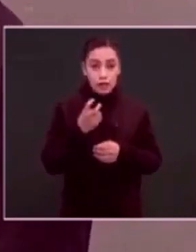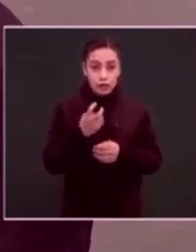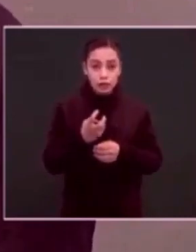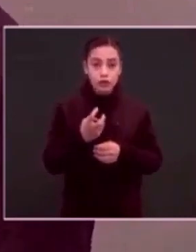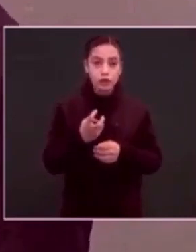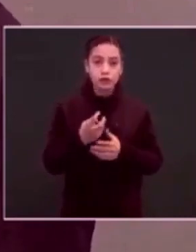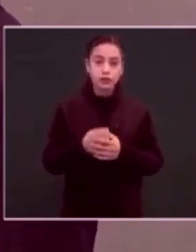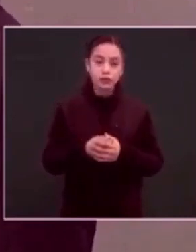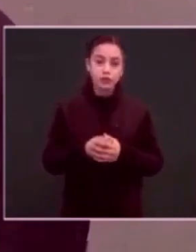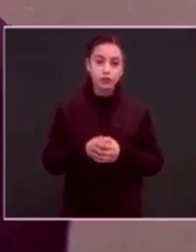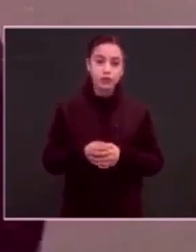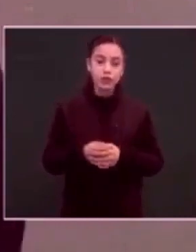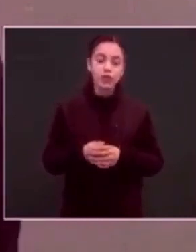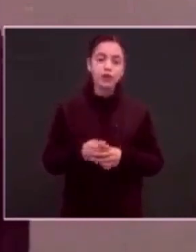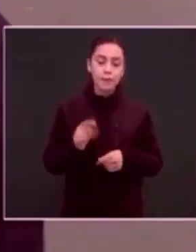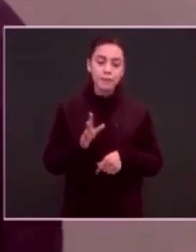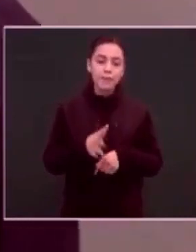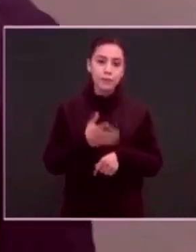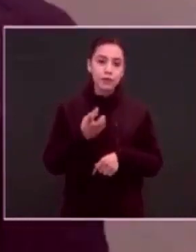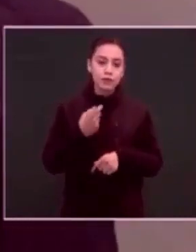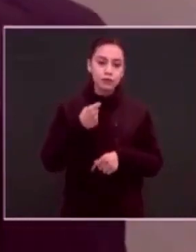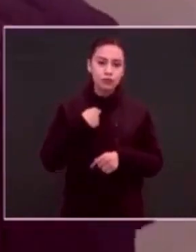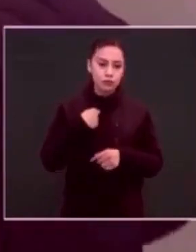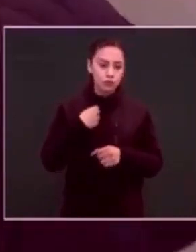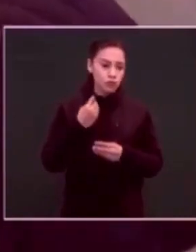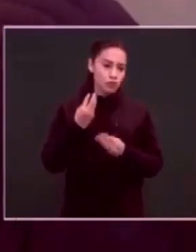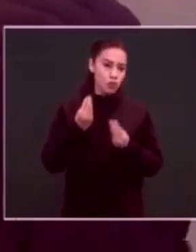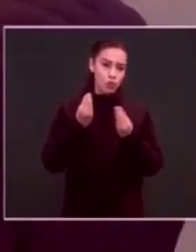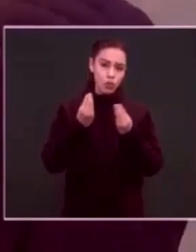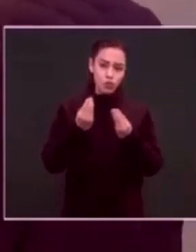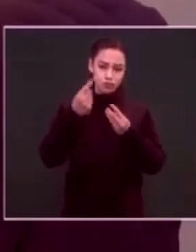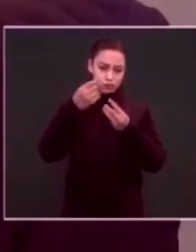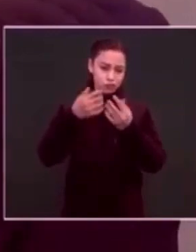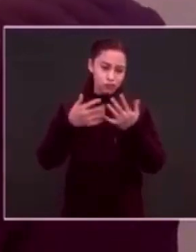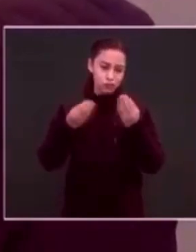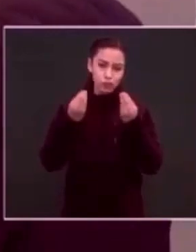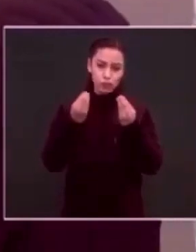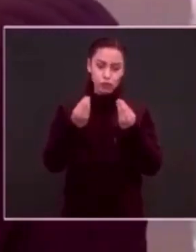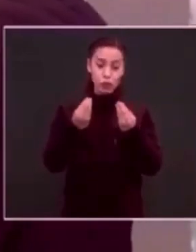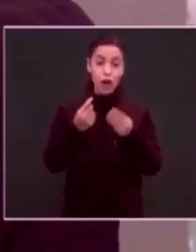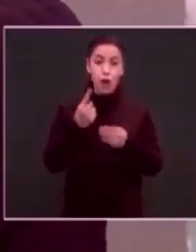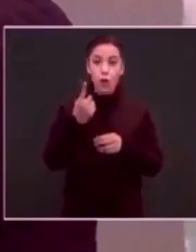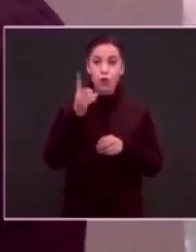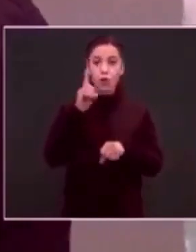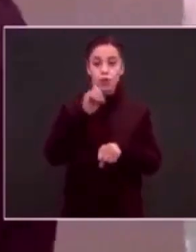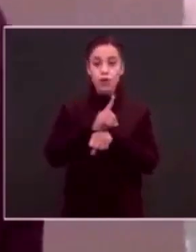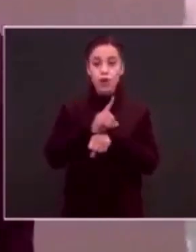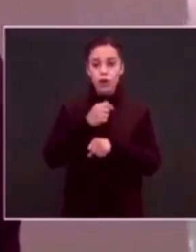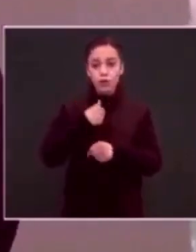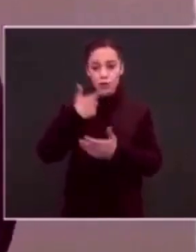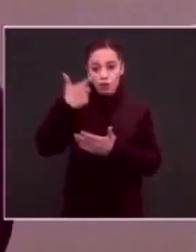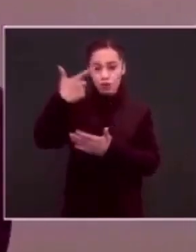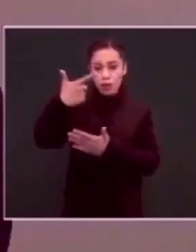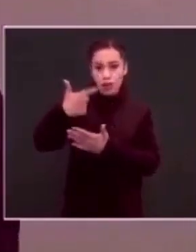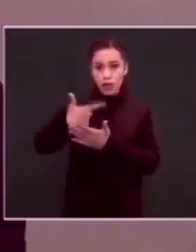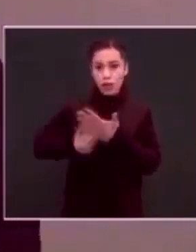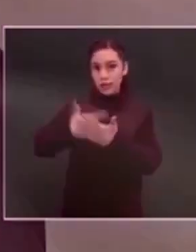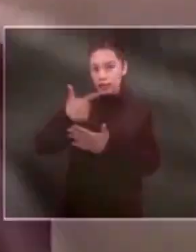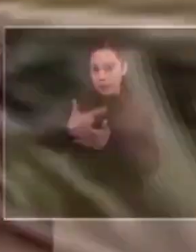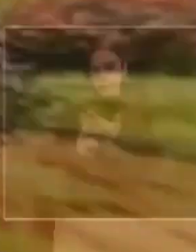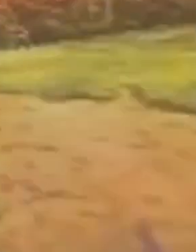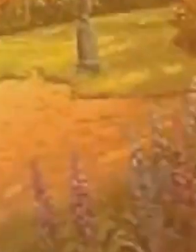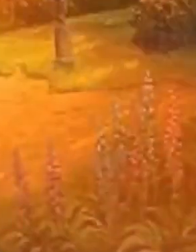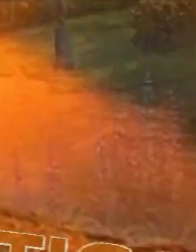son miles un día voy a poner la lista cuando menos de 7